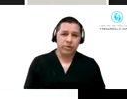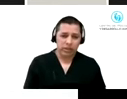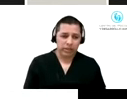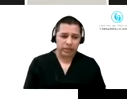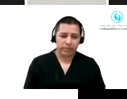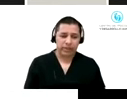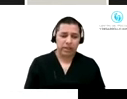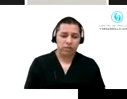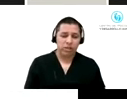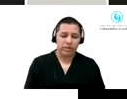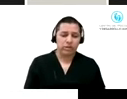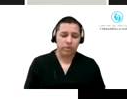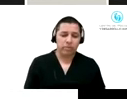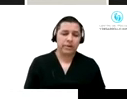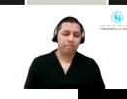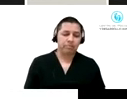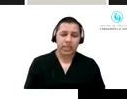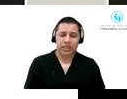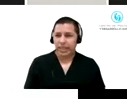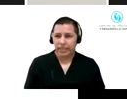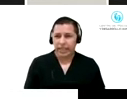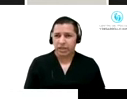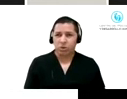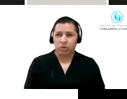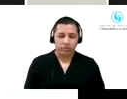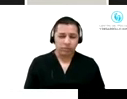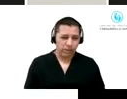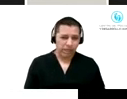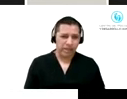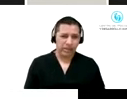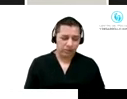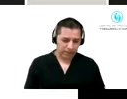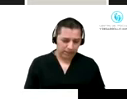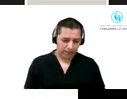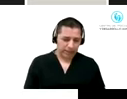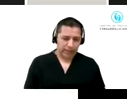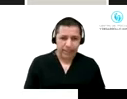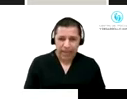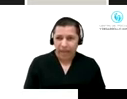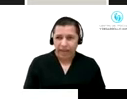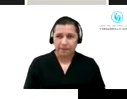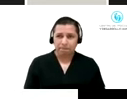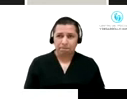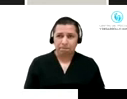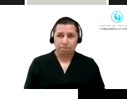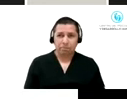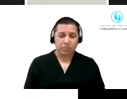niño, piensen en un niño, hombre, tiene 5, 6 años, se